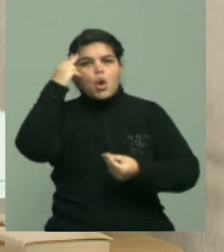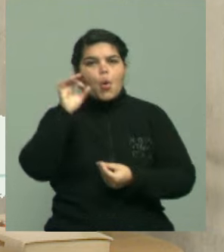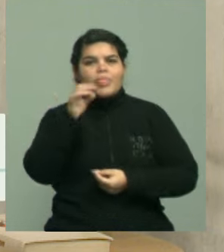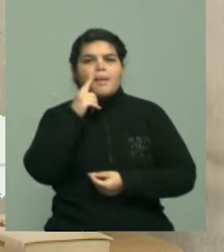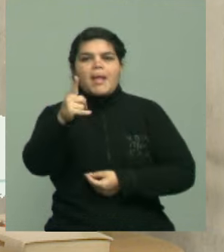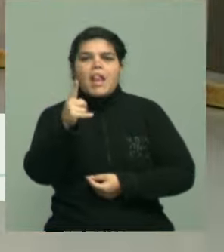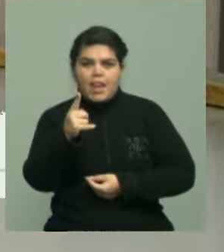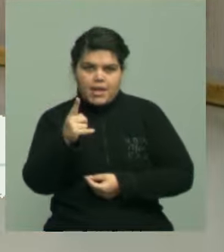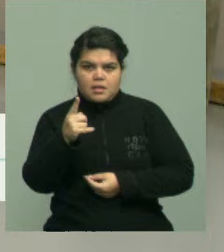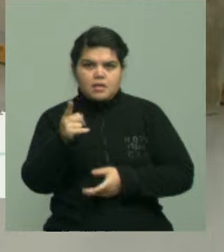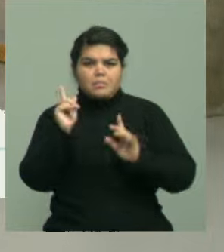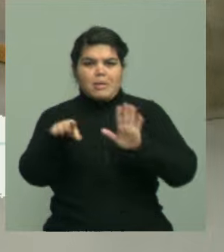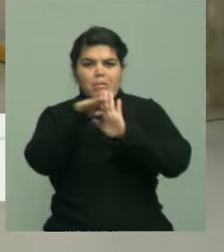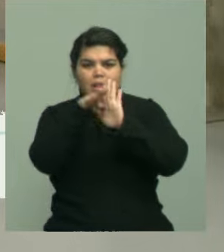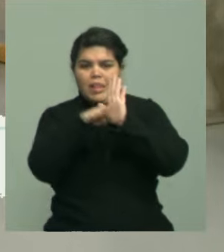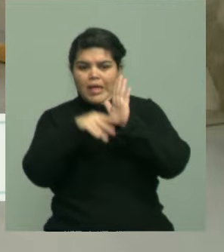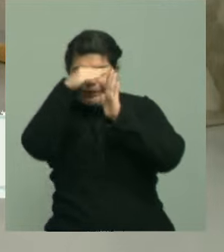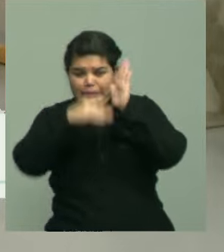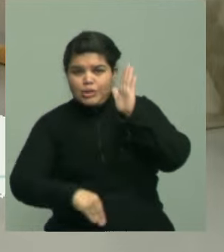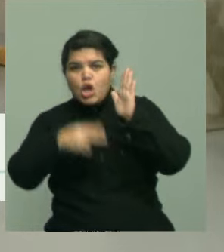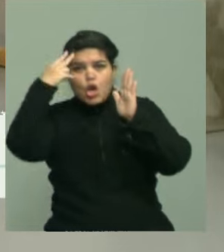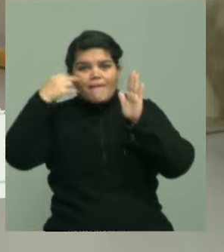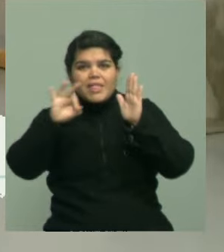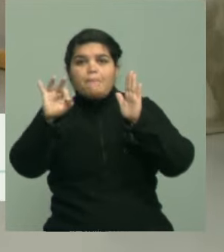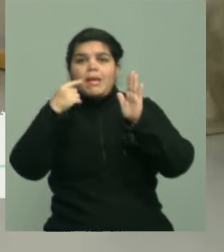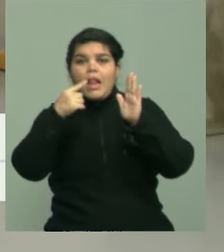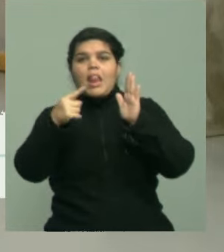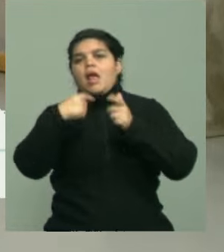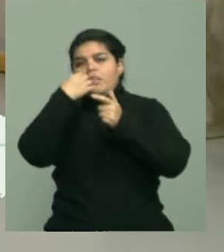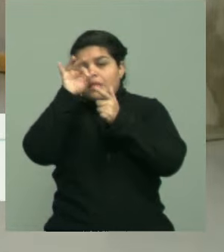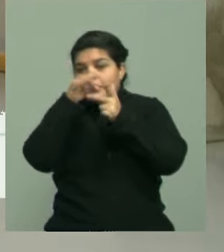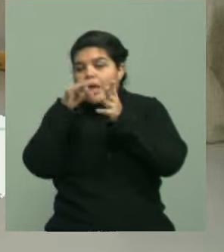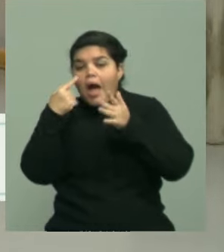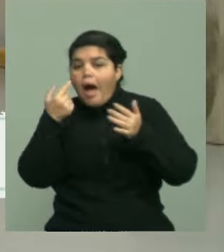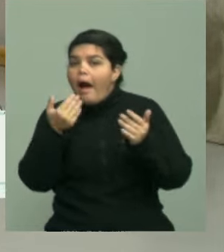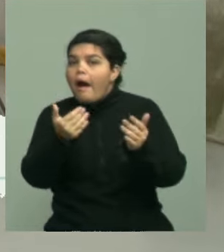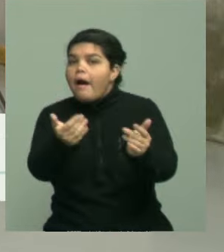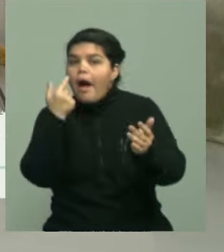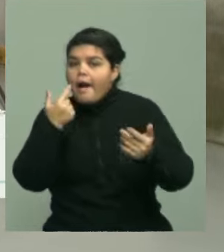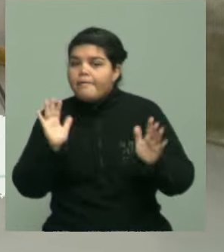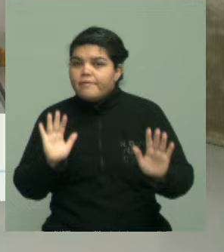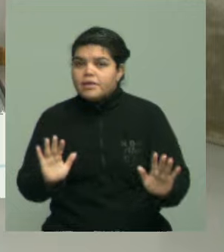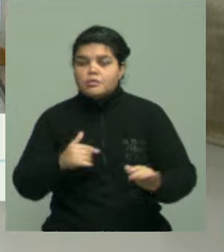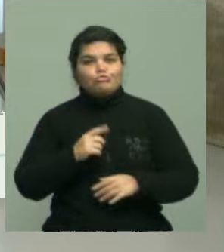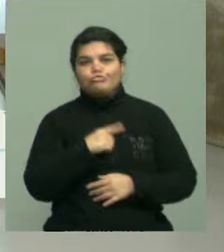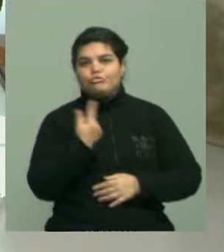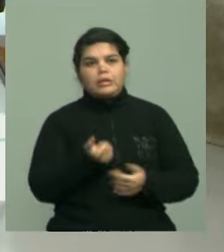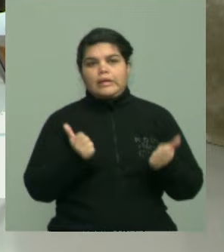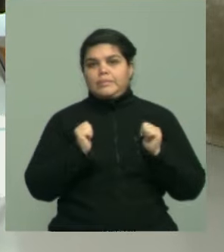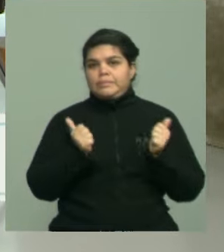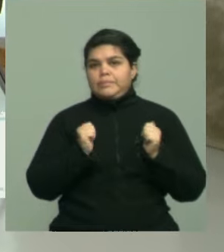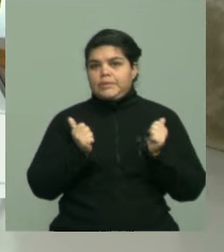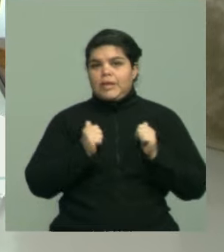en revisión. Todo va evolucionando y tenemos que esperar. Tenemos que esperar la nueva normativa, lo